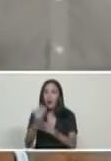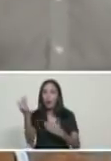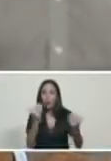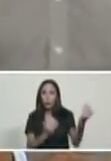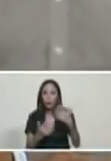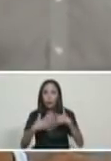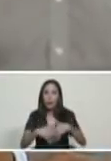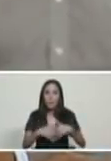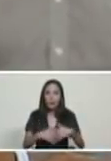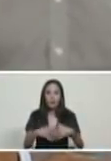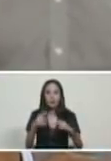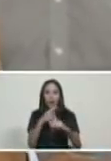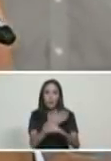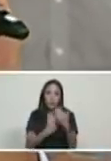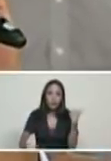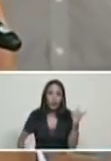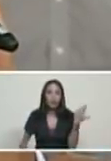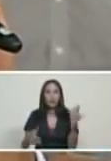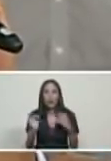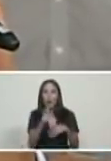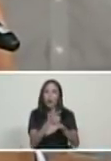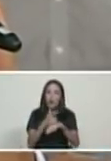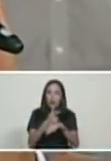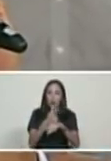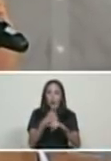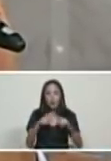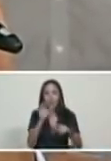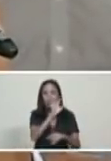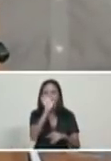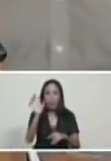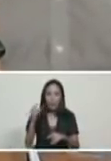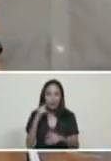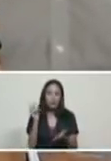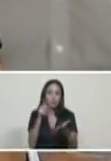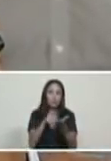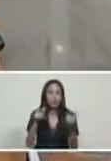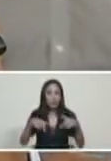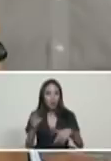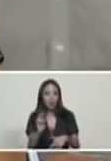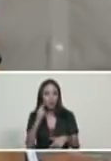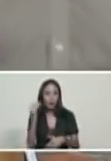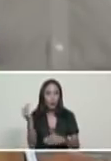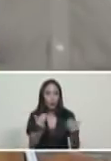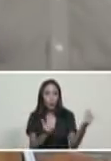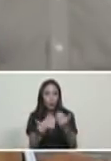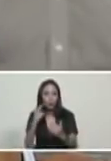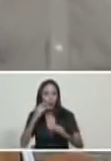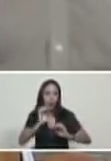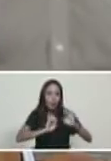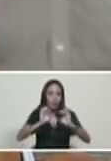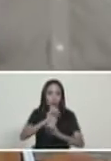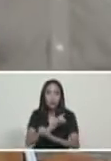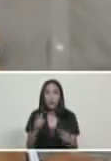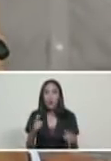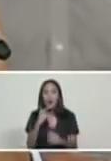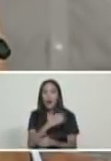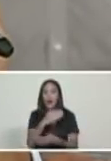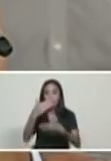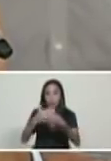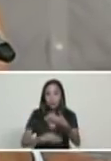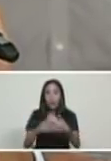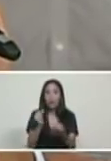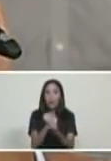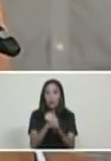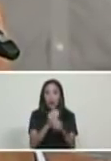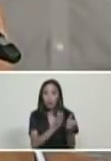estos gobernadores, van a venir a Venezuela y tenemos una agenda de trabajo que tiene que ver con toda la permisología para estas